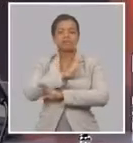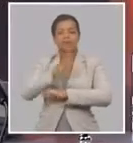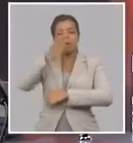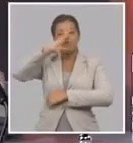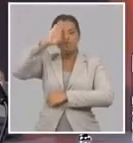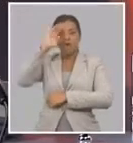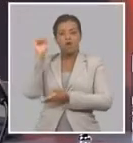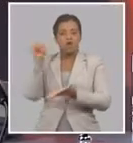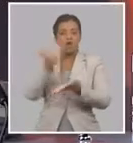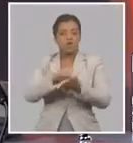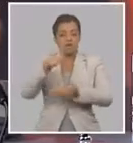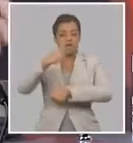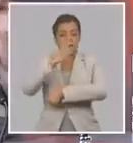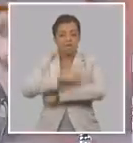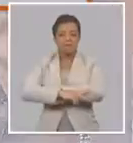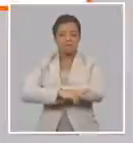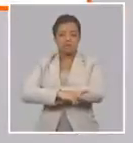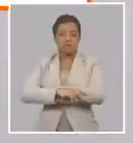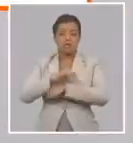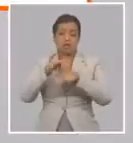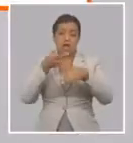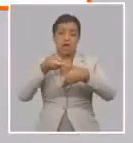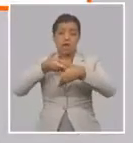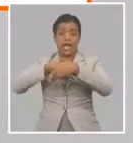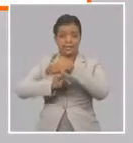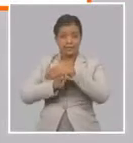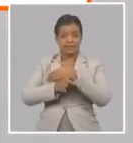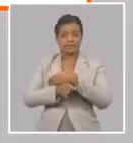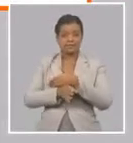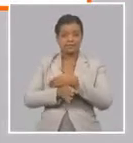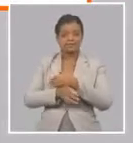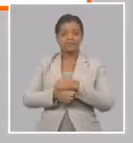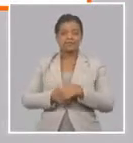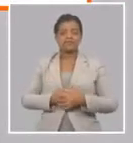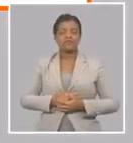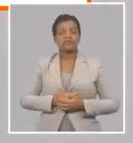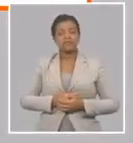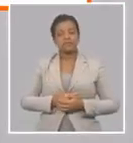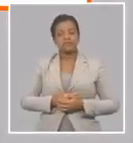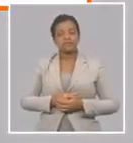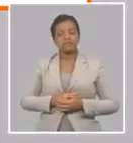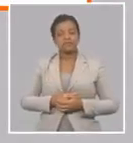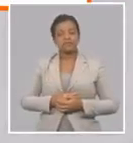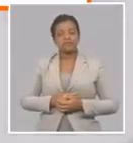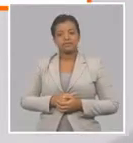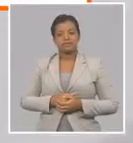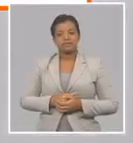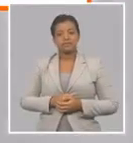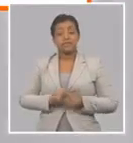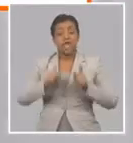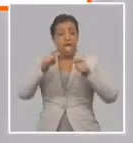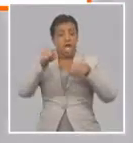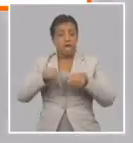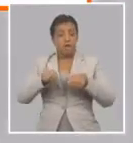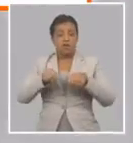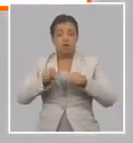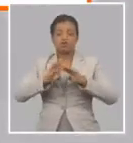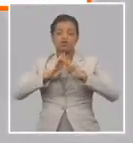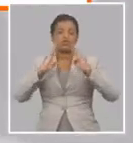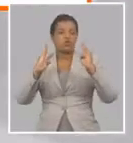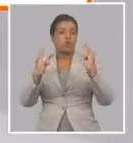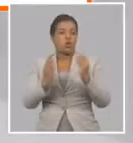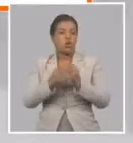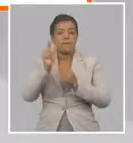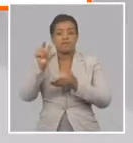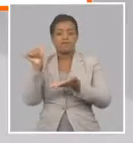cubanos que regresaban al país y que por supuesto iban a entrar en la comunidad formando parte donzis la localización de los viajeros